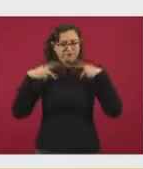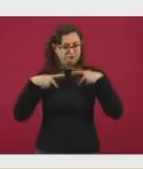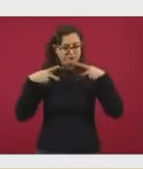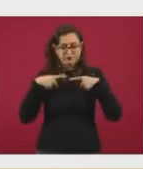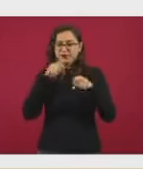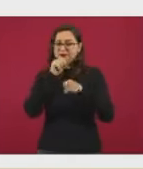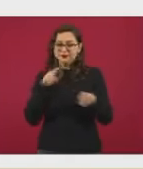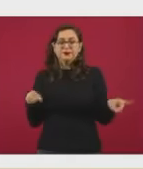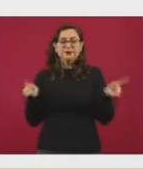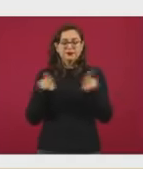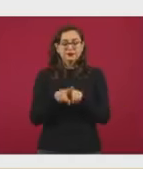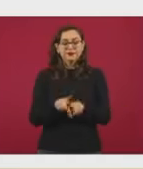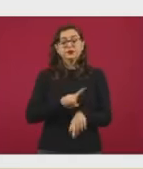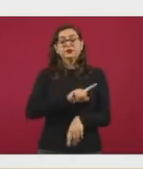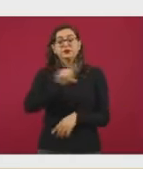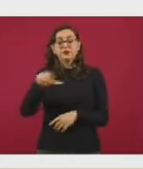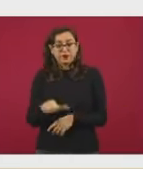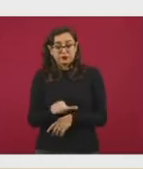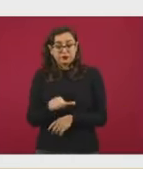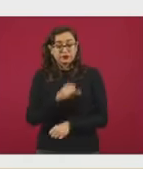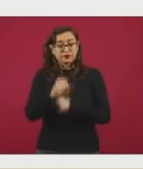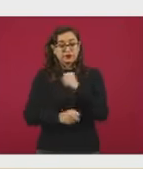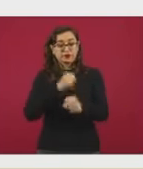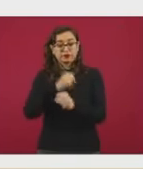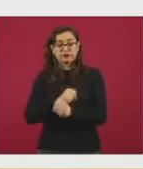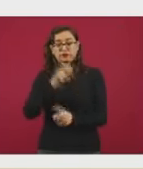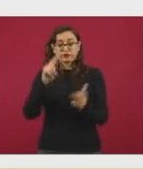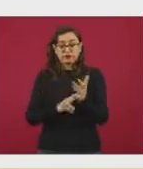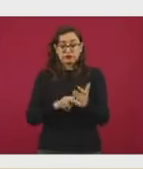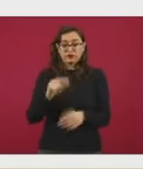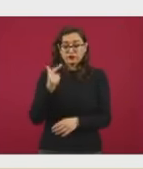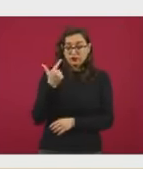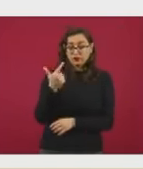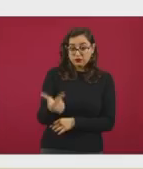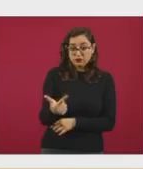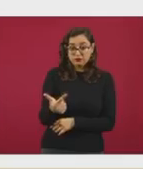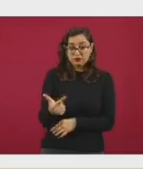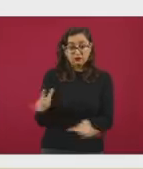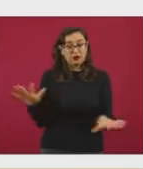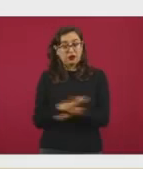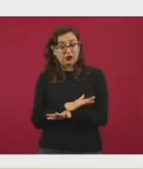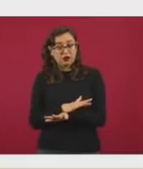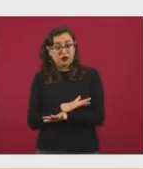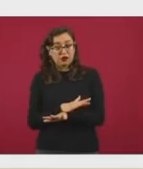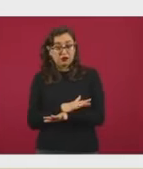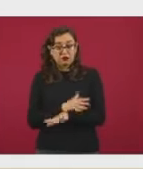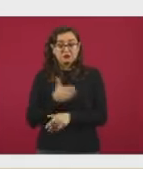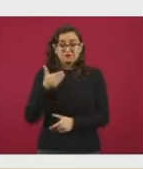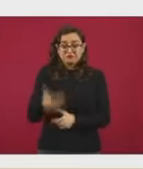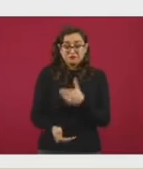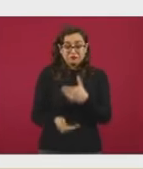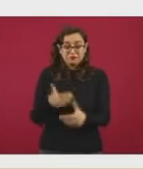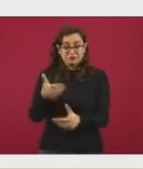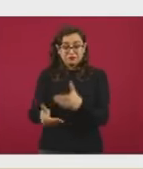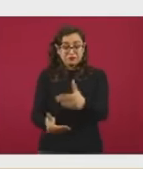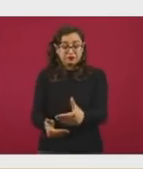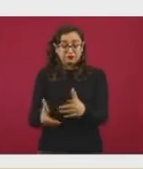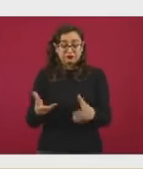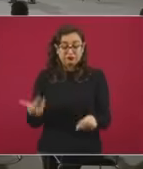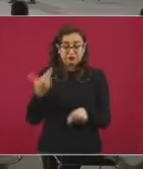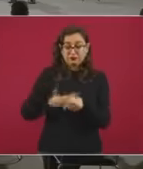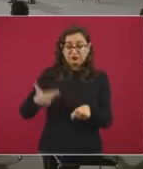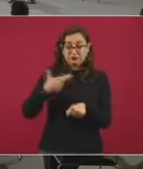Seguro Social. A partir del 2007 empieza un proceso que en esta, como en muchas otras áreas de procesos y